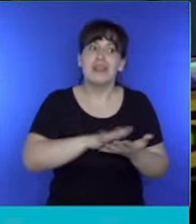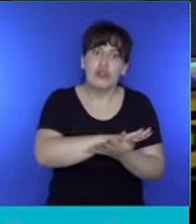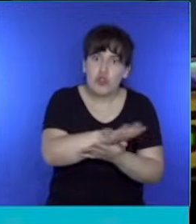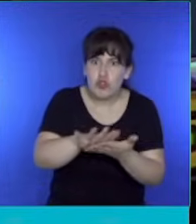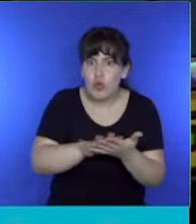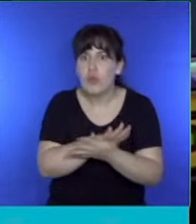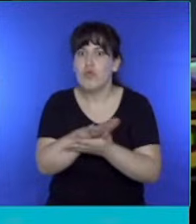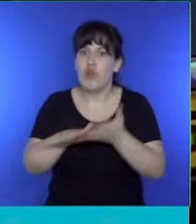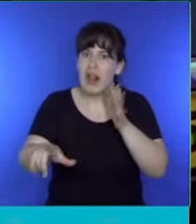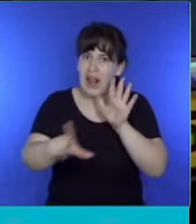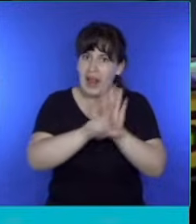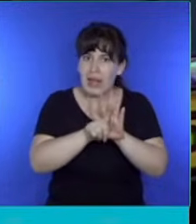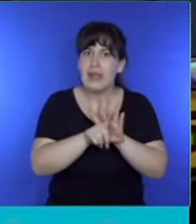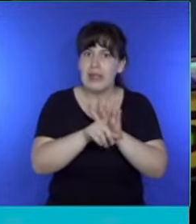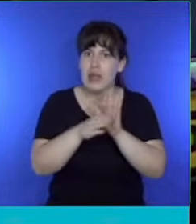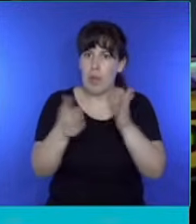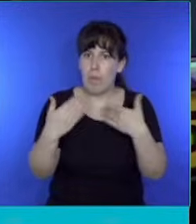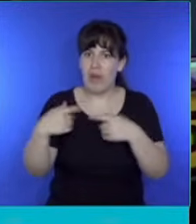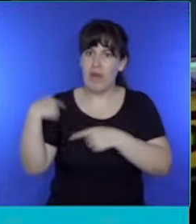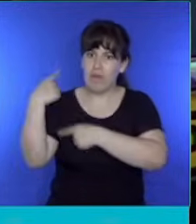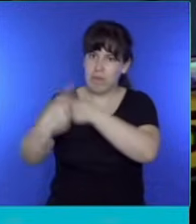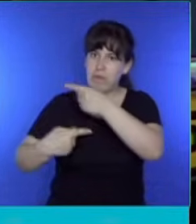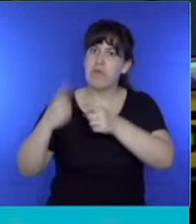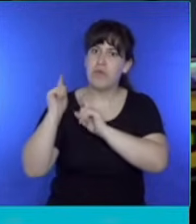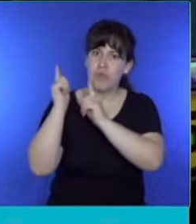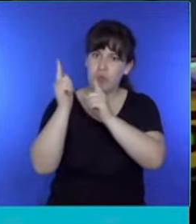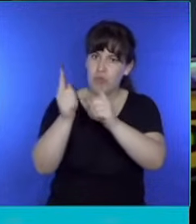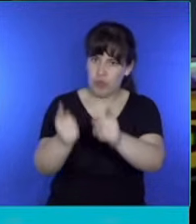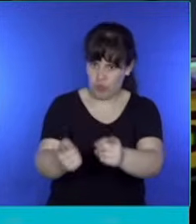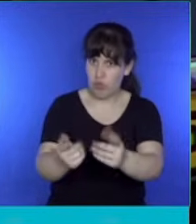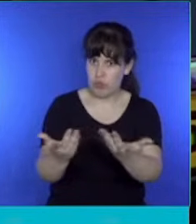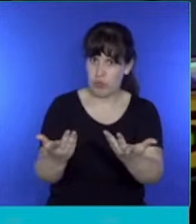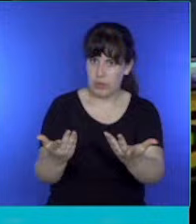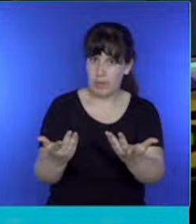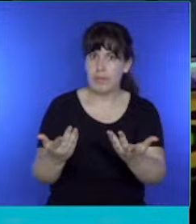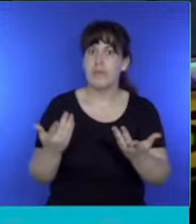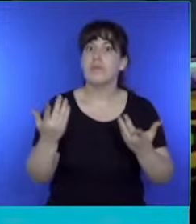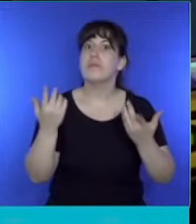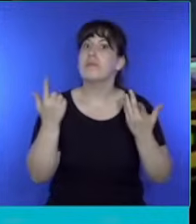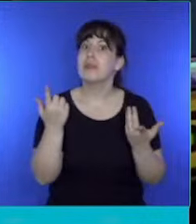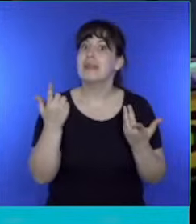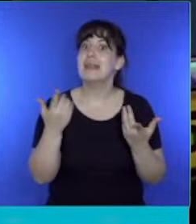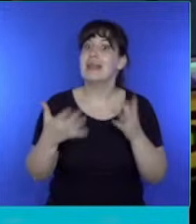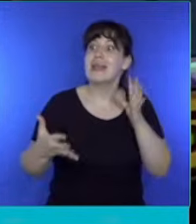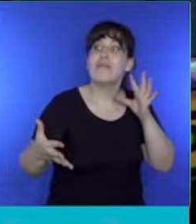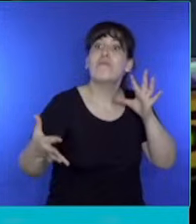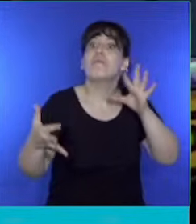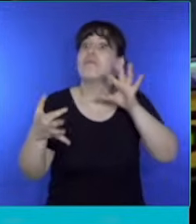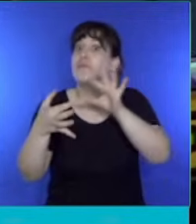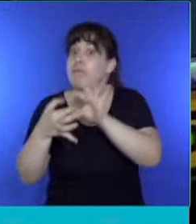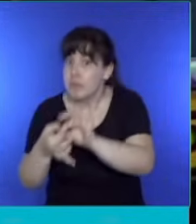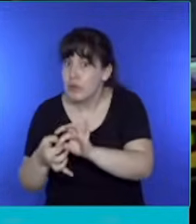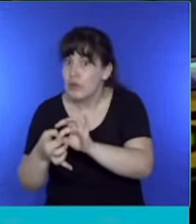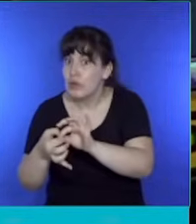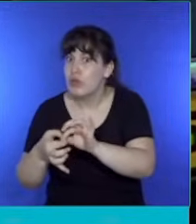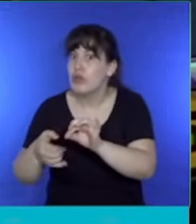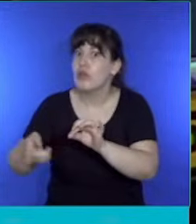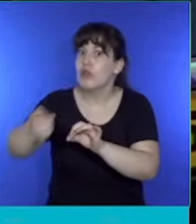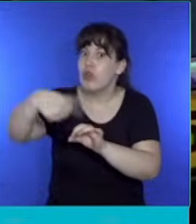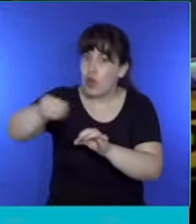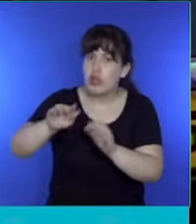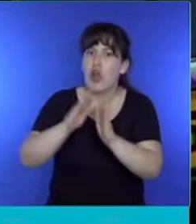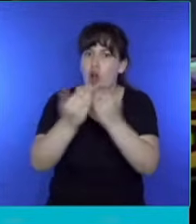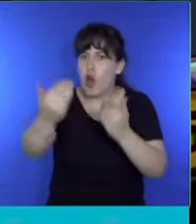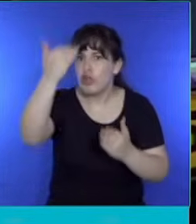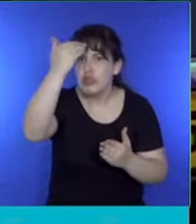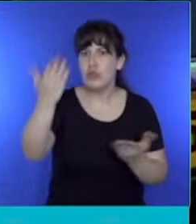solución legislativa sustentable y compatible con el ordenamiento